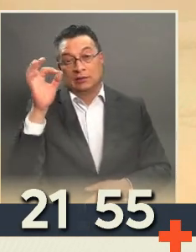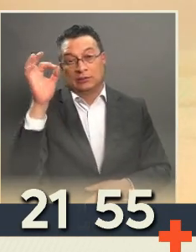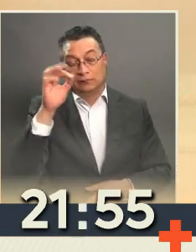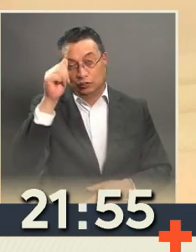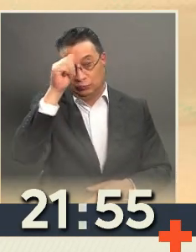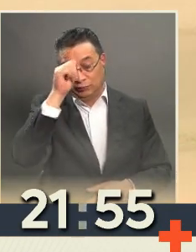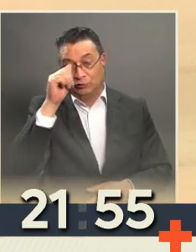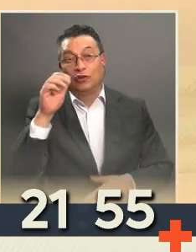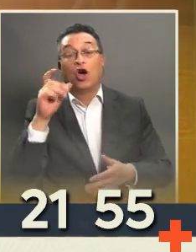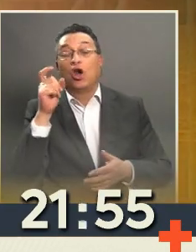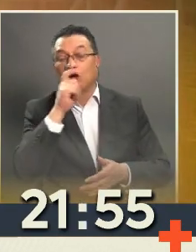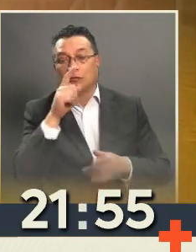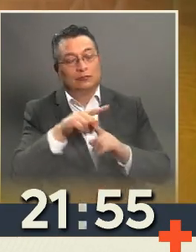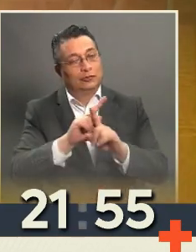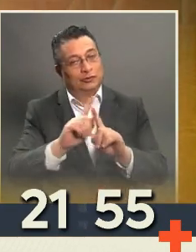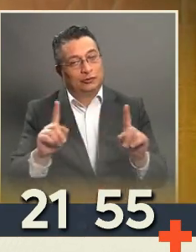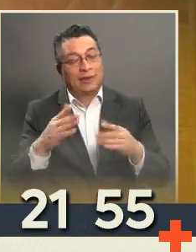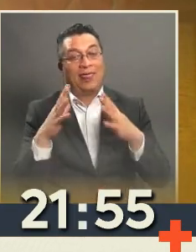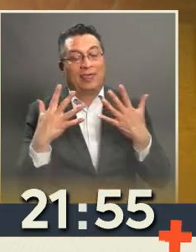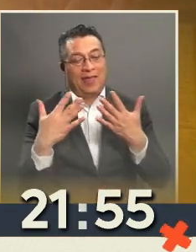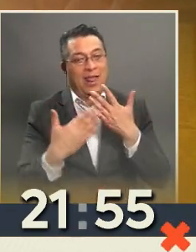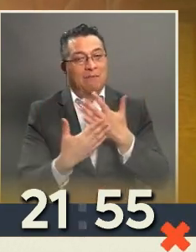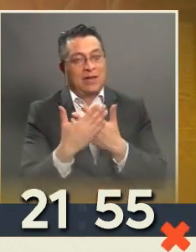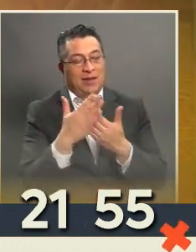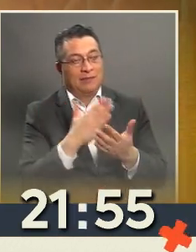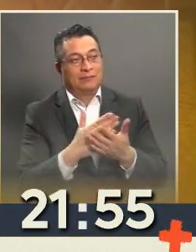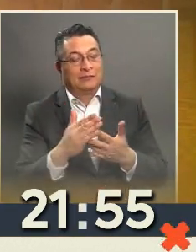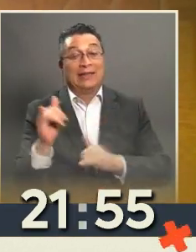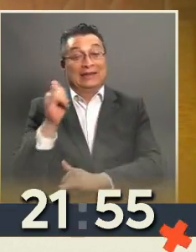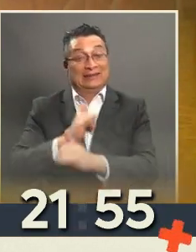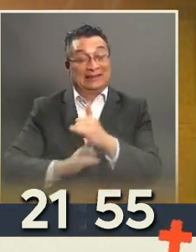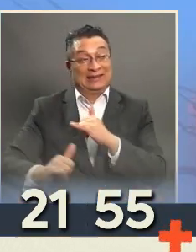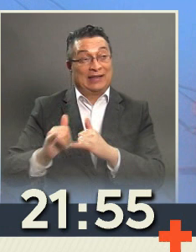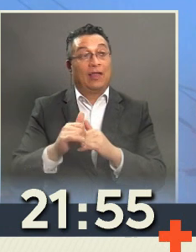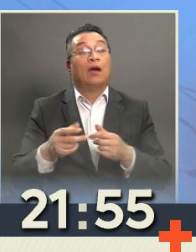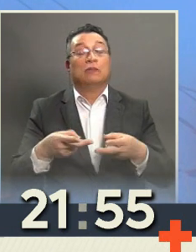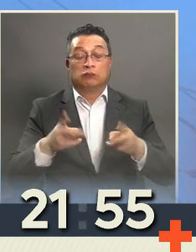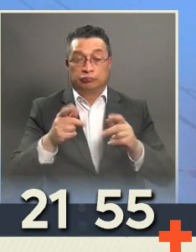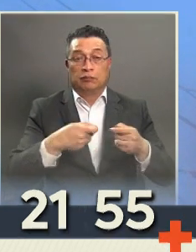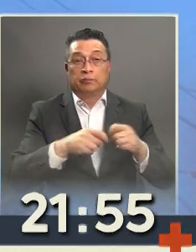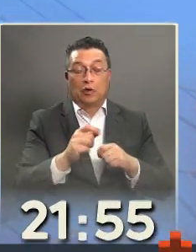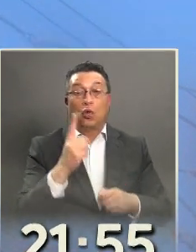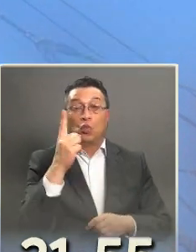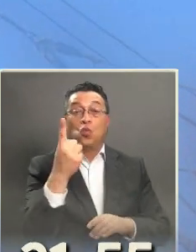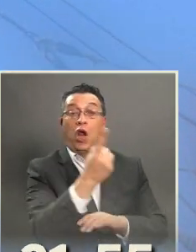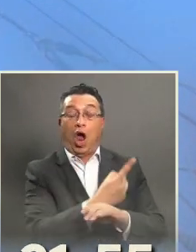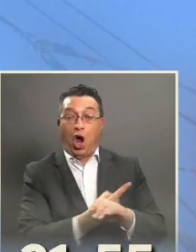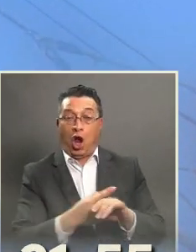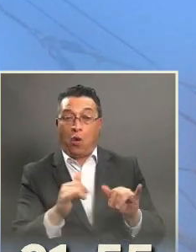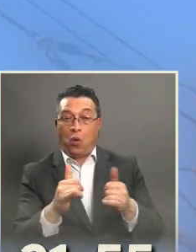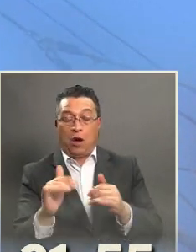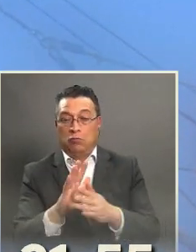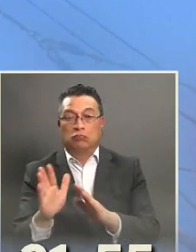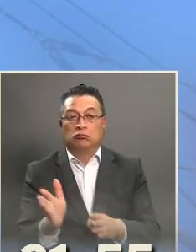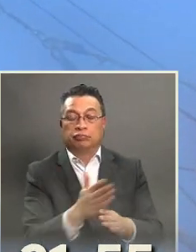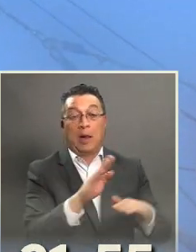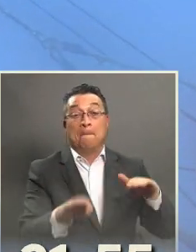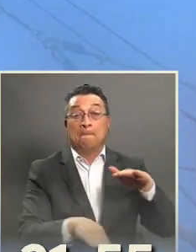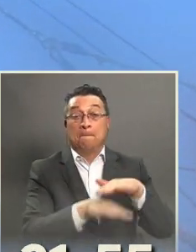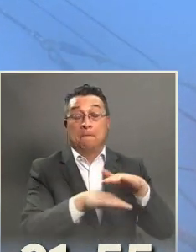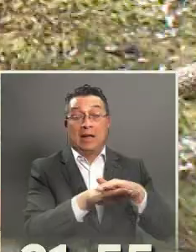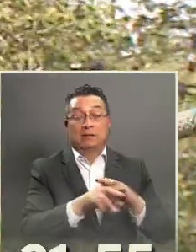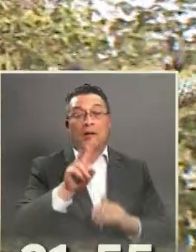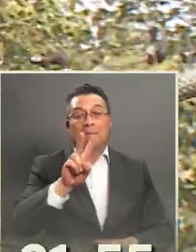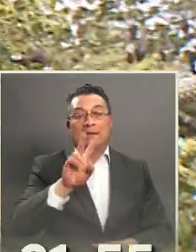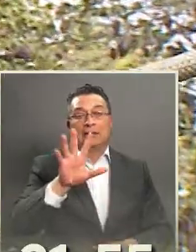las 10 de la mañana. Las entradas se venden por internet y permite cerca de una hora en los juegos, porque el aforo máximo es de